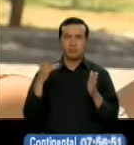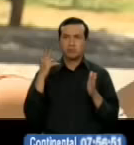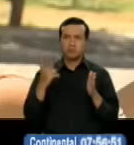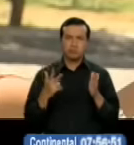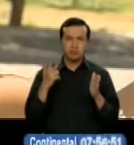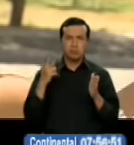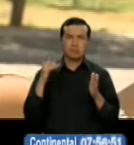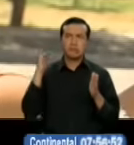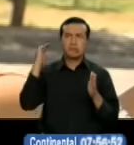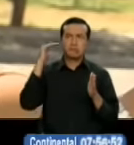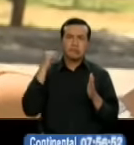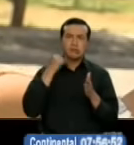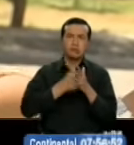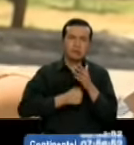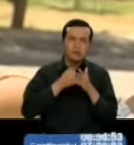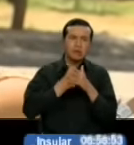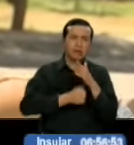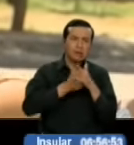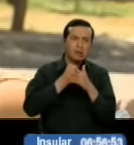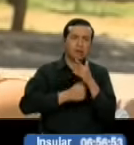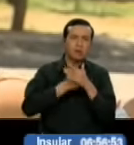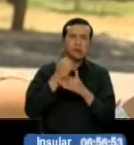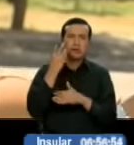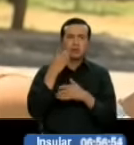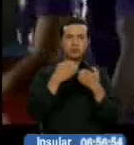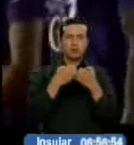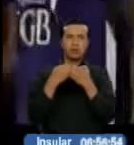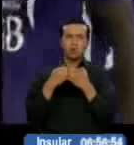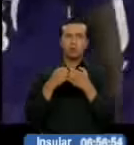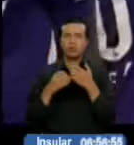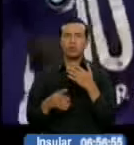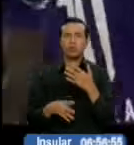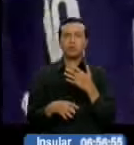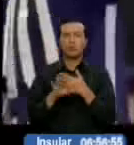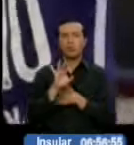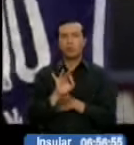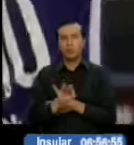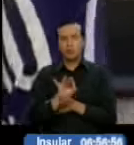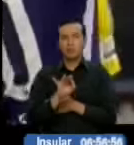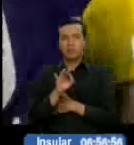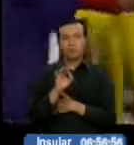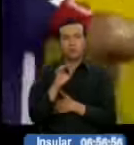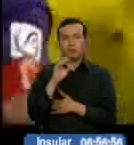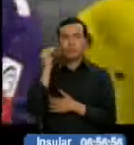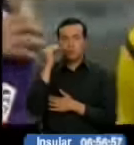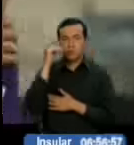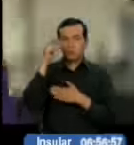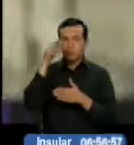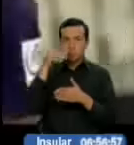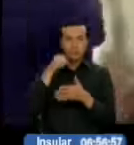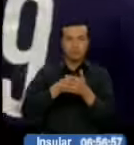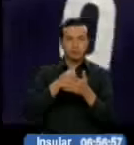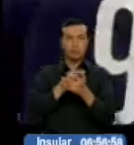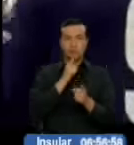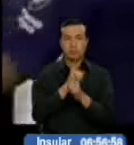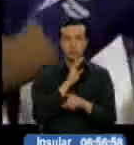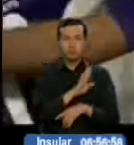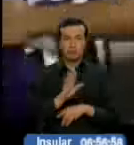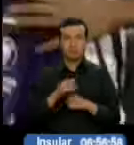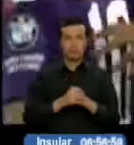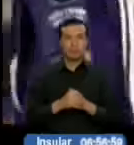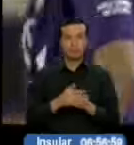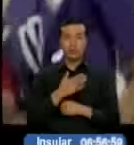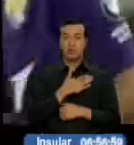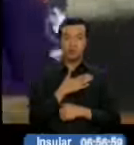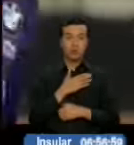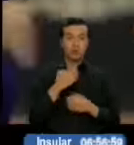no está arriba, está peleando abajo. De 14 equipos terminó noveno. Hace una apuesta a los jóvenes. Sin duda, yo no he elegido